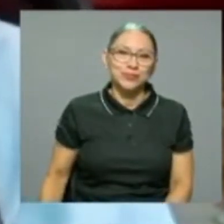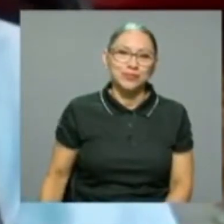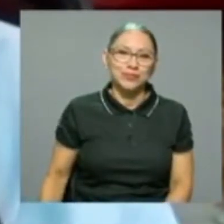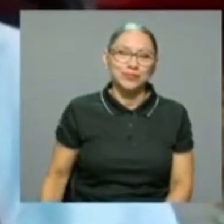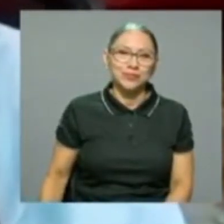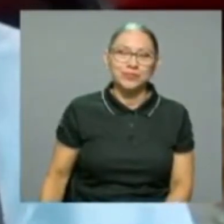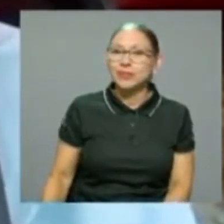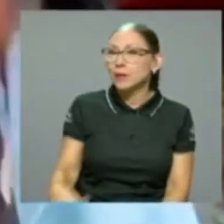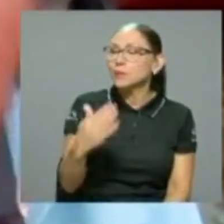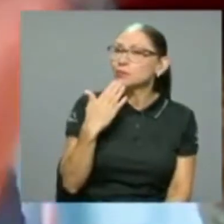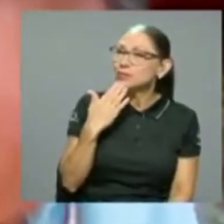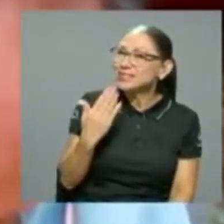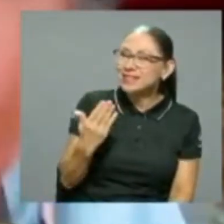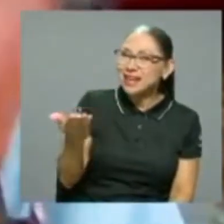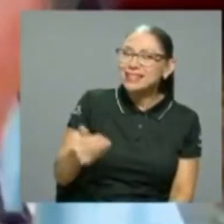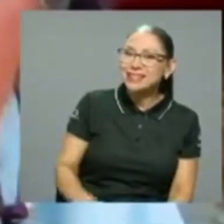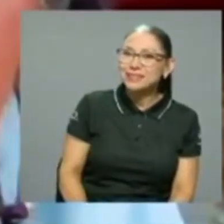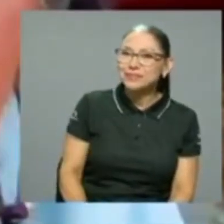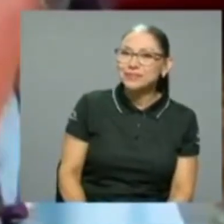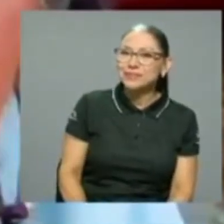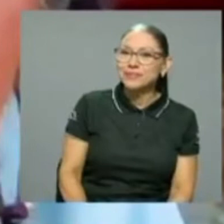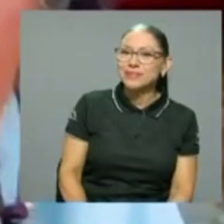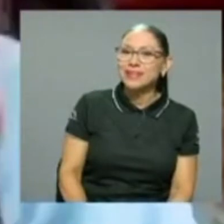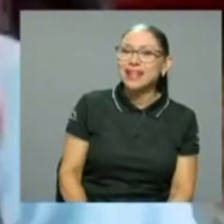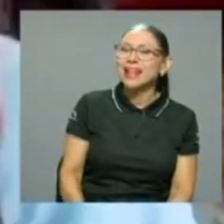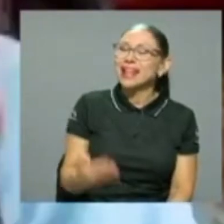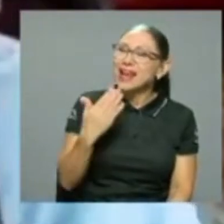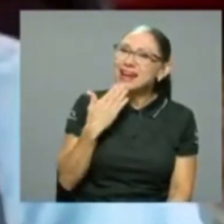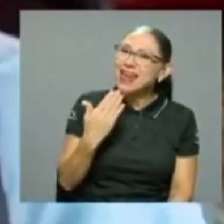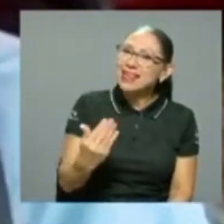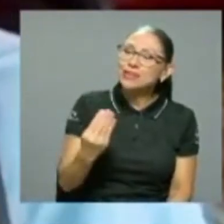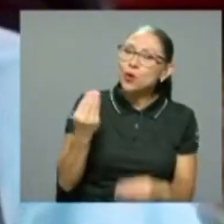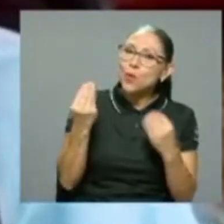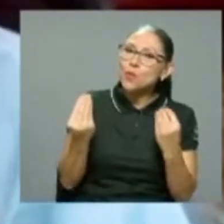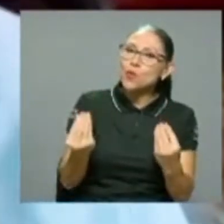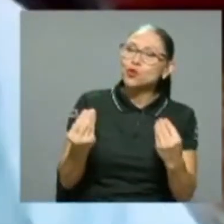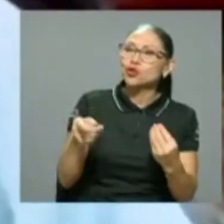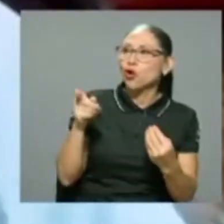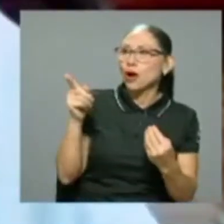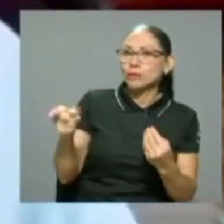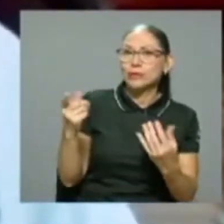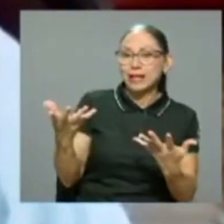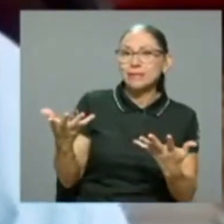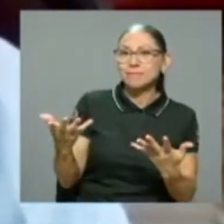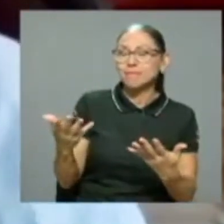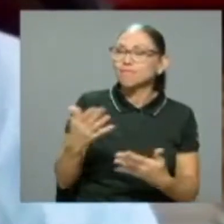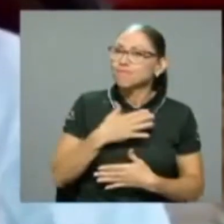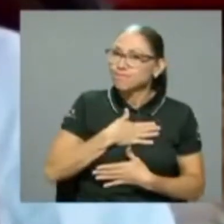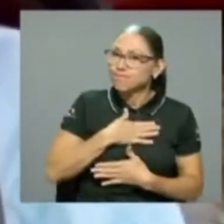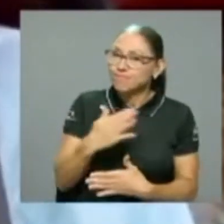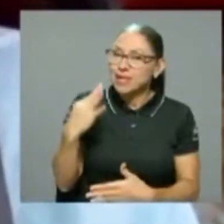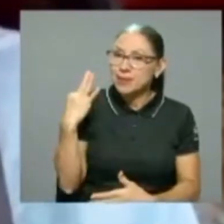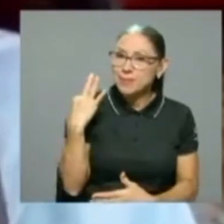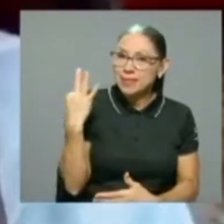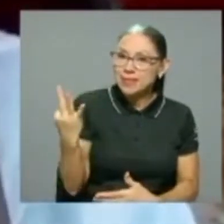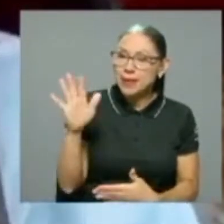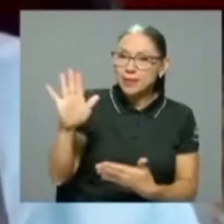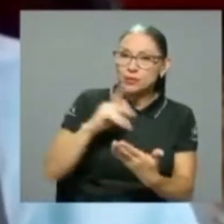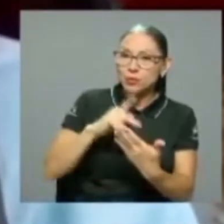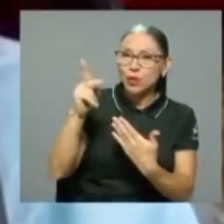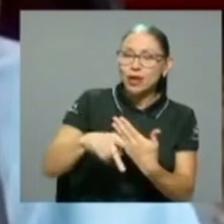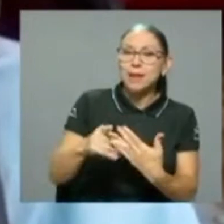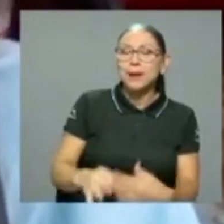Muchas gracias, le agradezco mucho la gentileza de invitarme a su programa y